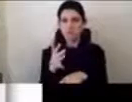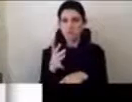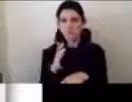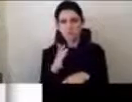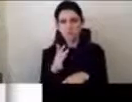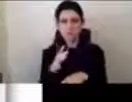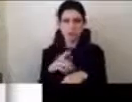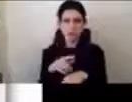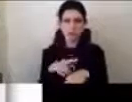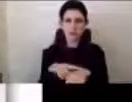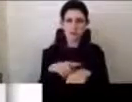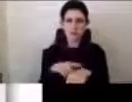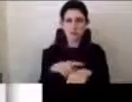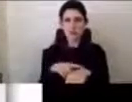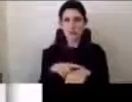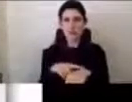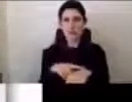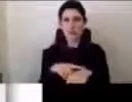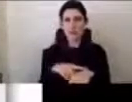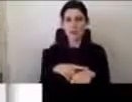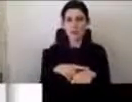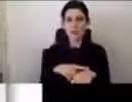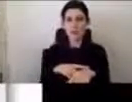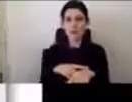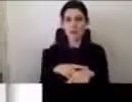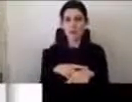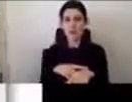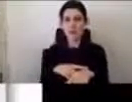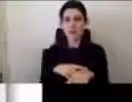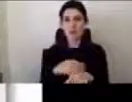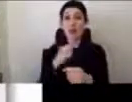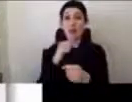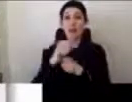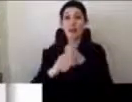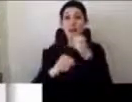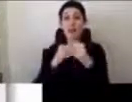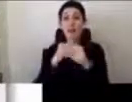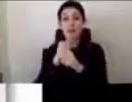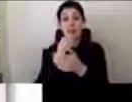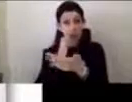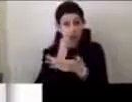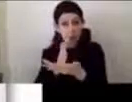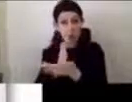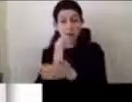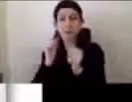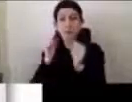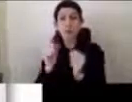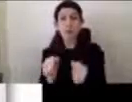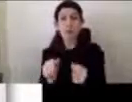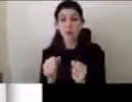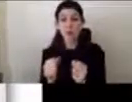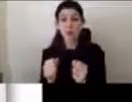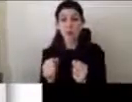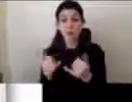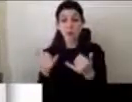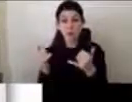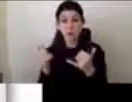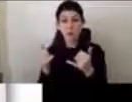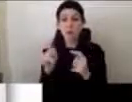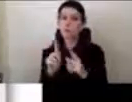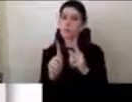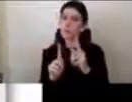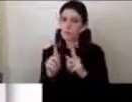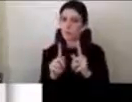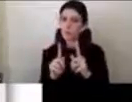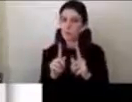aproximado de ese juego. Va a decir desde qué edad se puede jugar. Algunos juegos van a